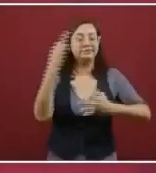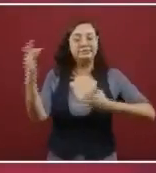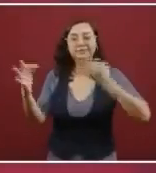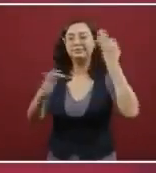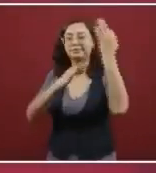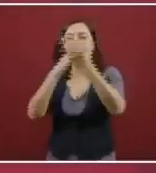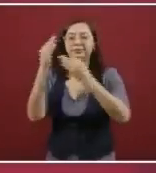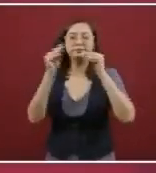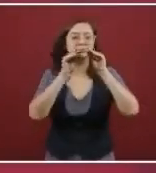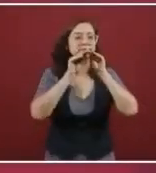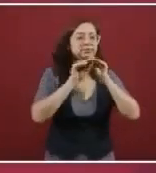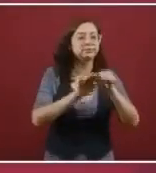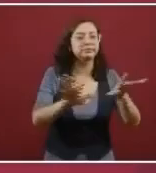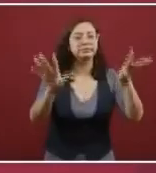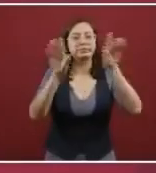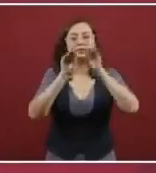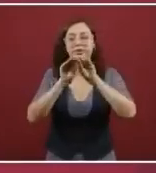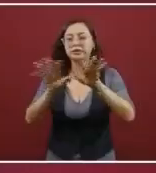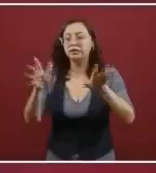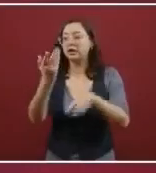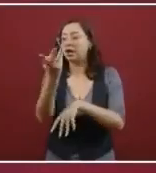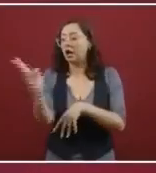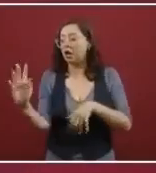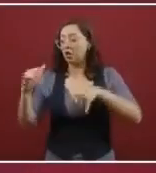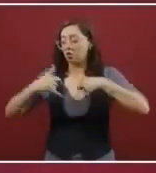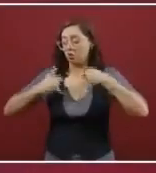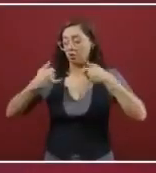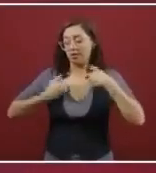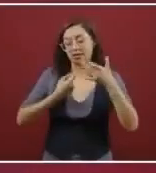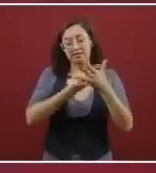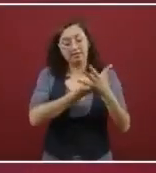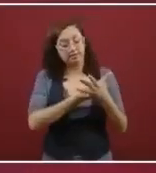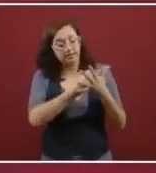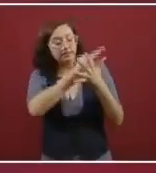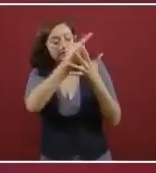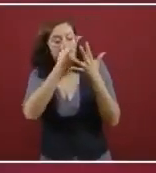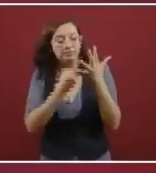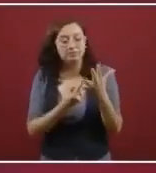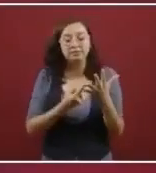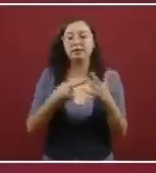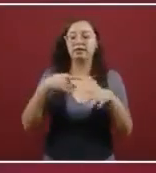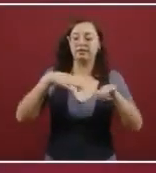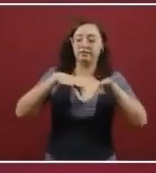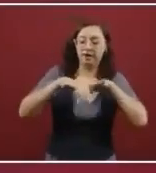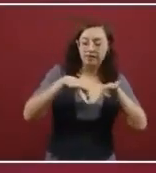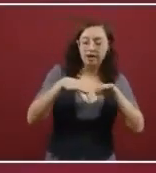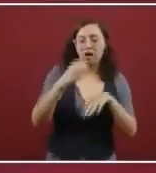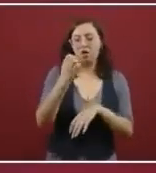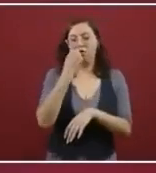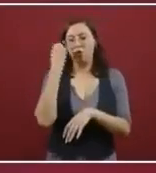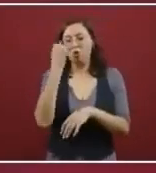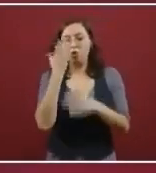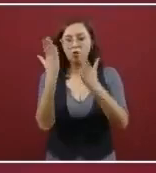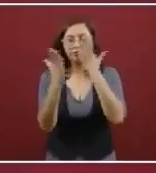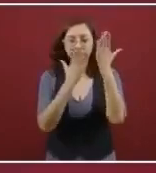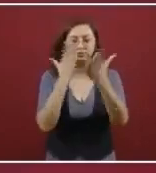para dar opciones a los jóvenes de trabajo, de estudio,